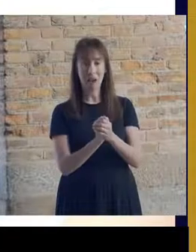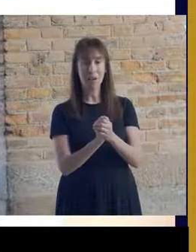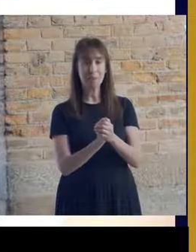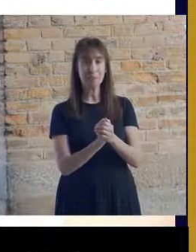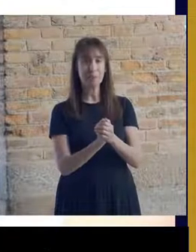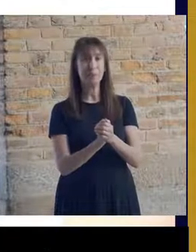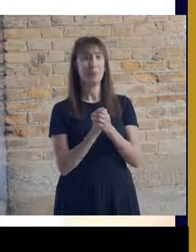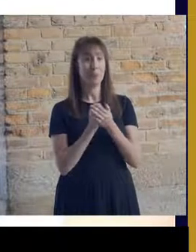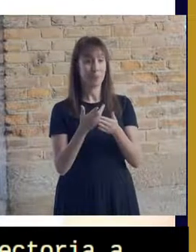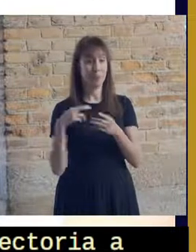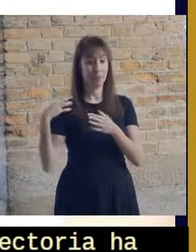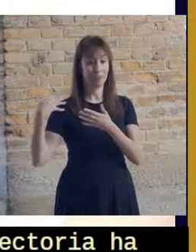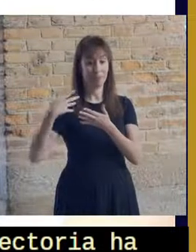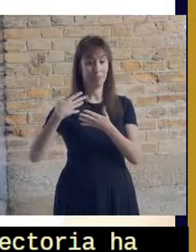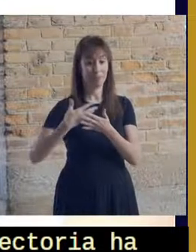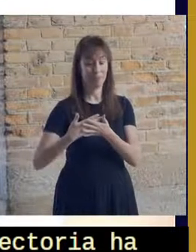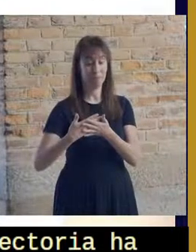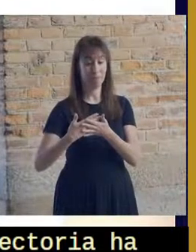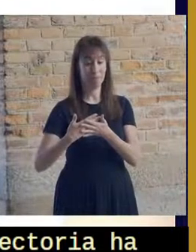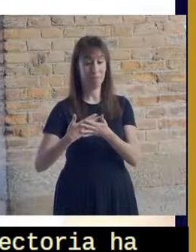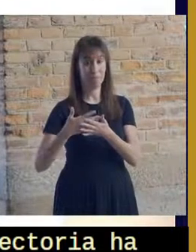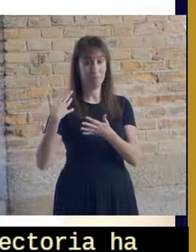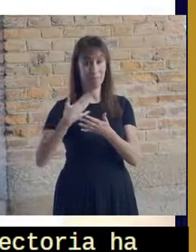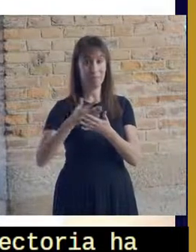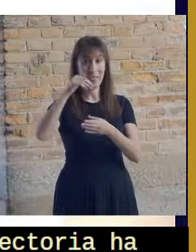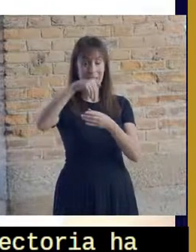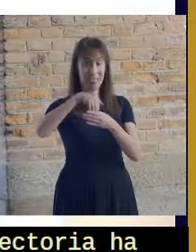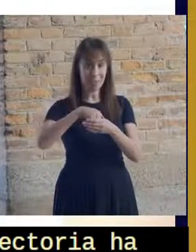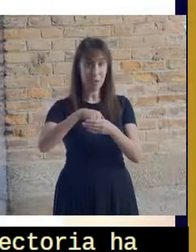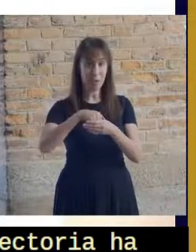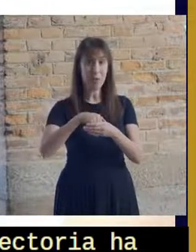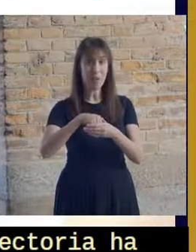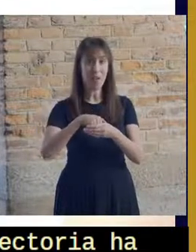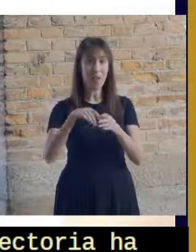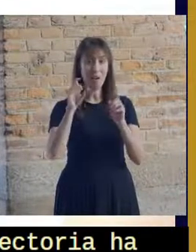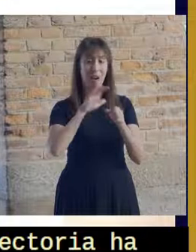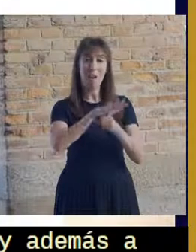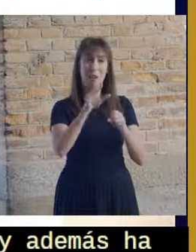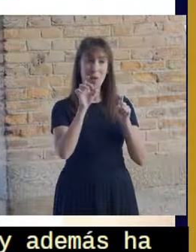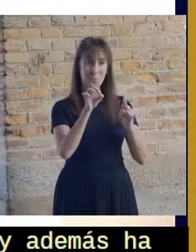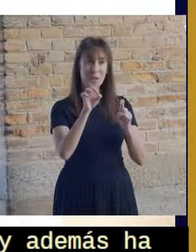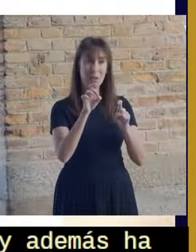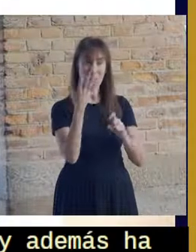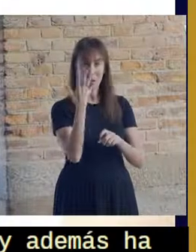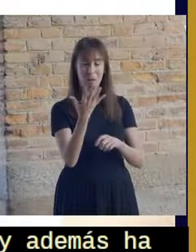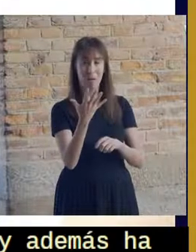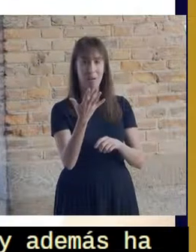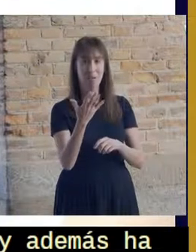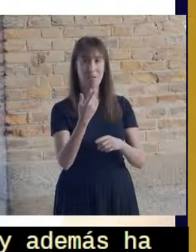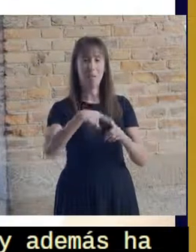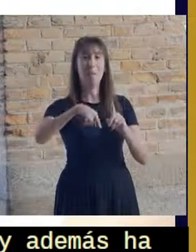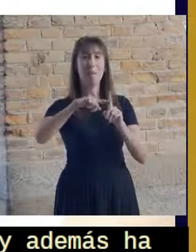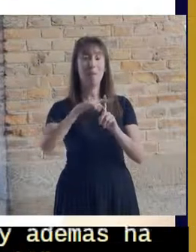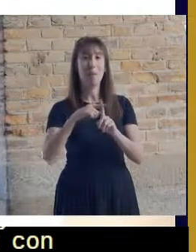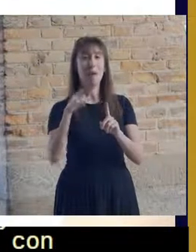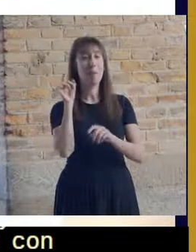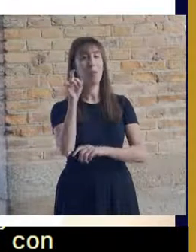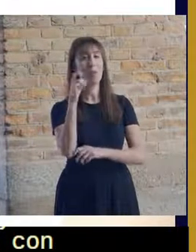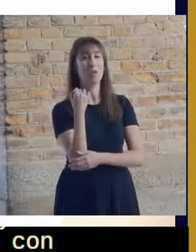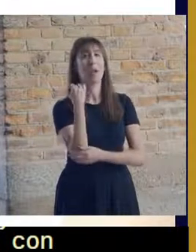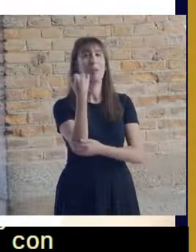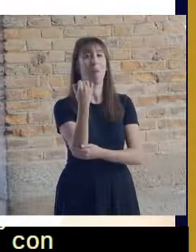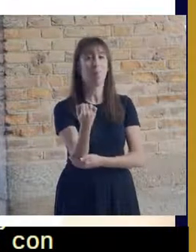trayectoria ha trabajado cinco de esos años en ámbito educativo y además ha trabajado como de apoyo a niños y niñas con discapacidad